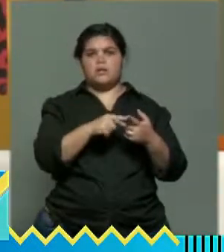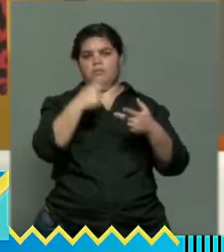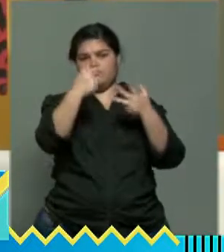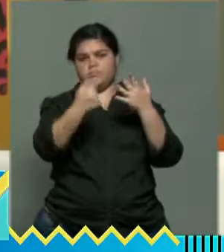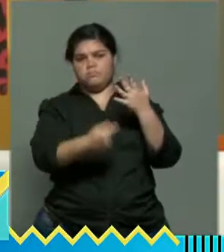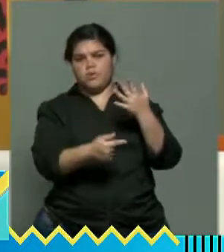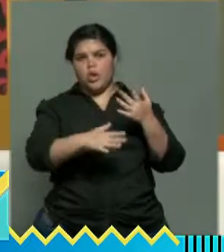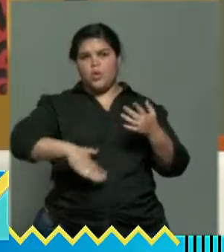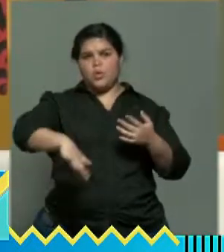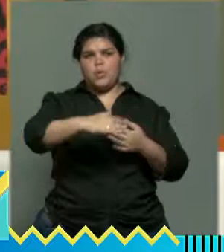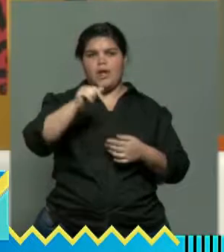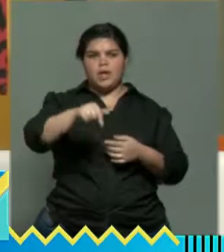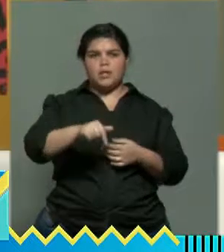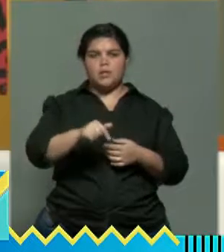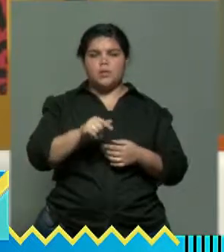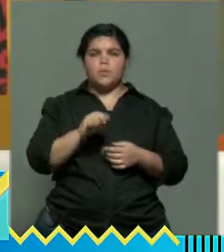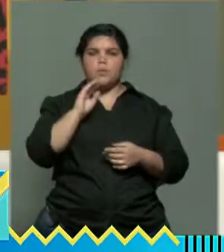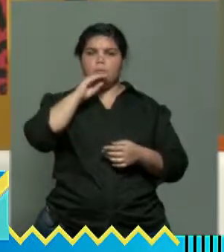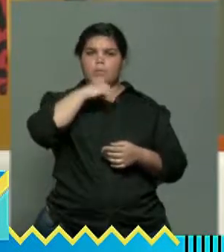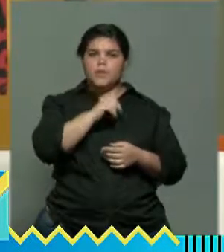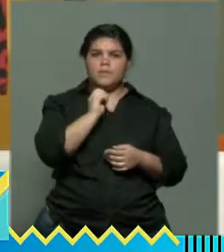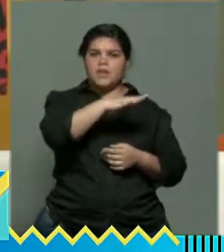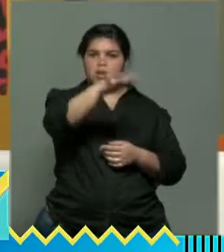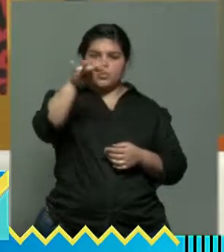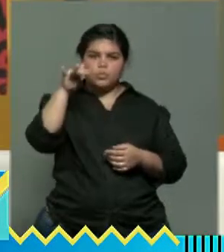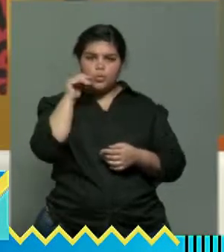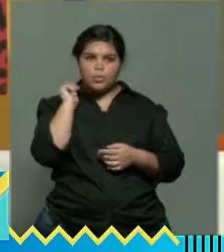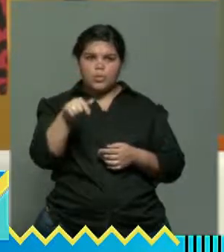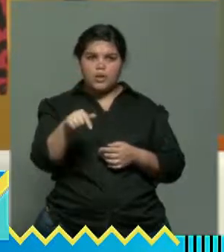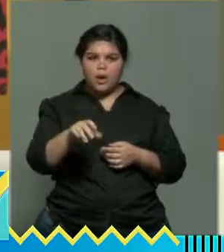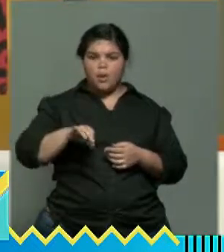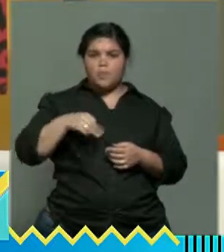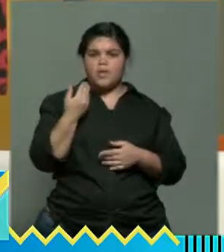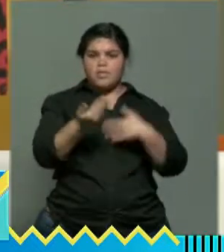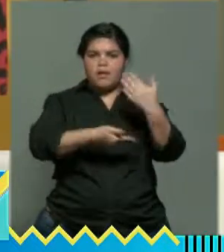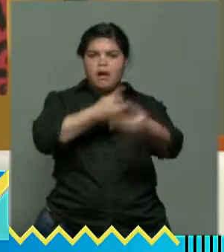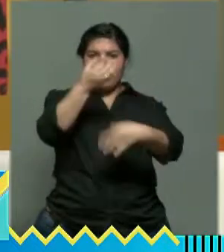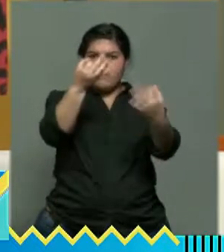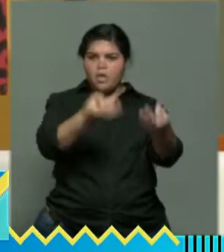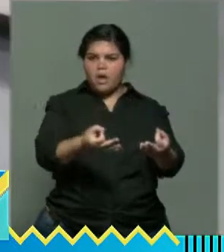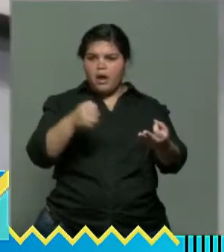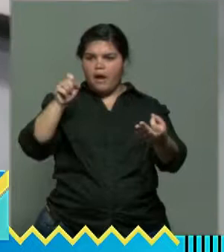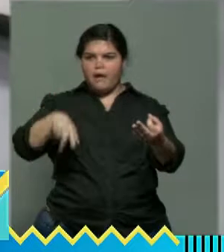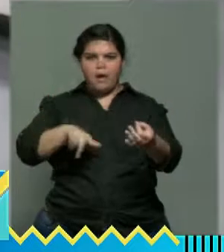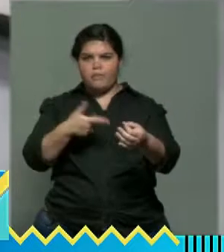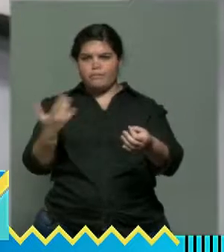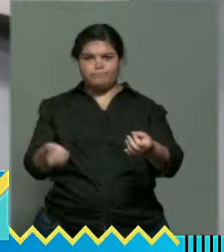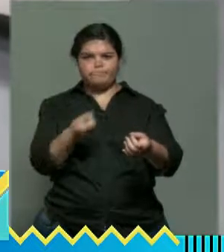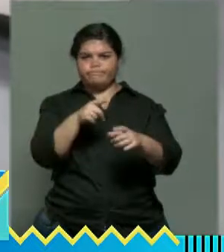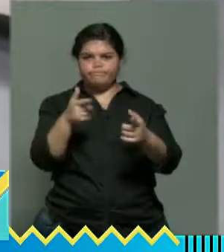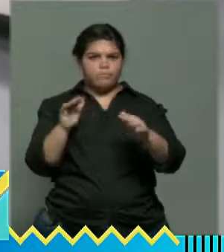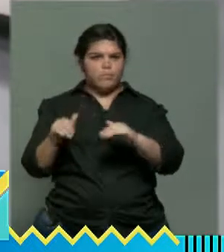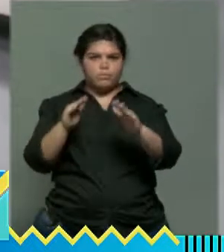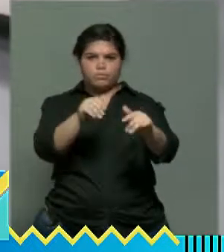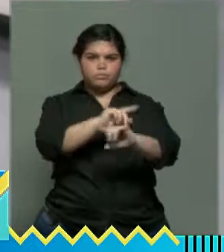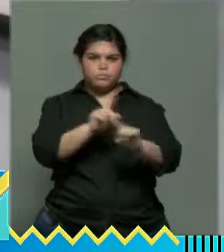cuenta que la vitivinicultura ha generado un nivel de vida que todavía nosotros no logramos. Y que tiene que ver con ese equilibrio, ¿no? Y puede ser que eso